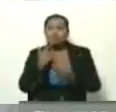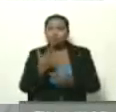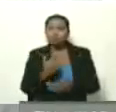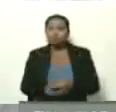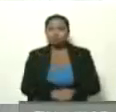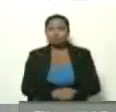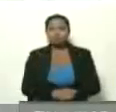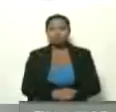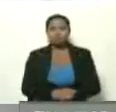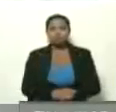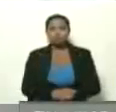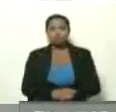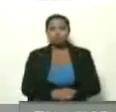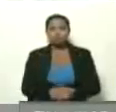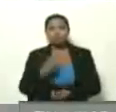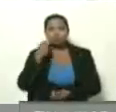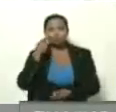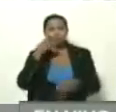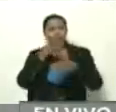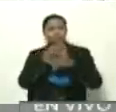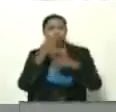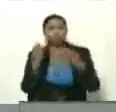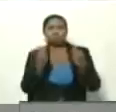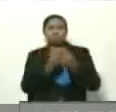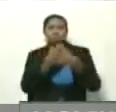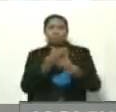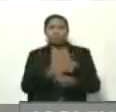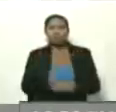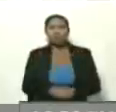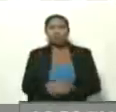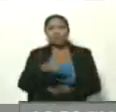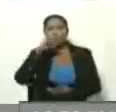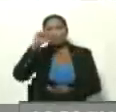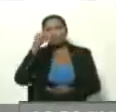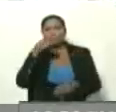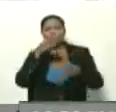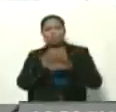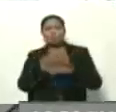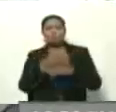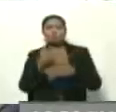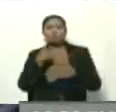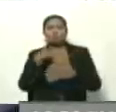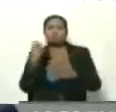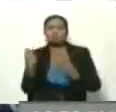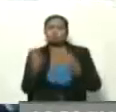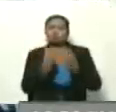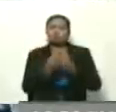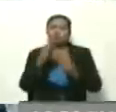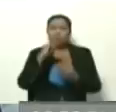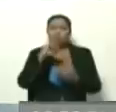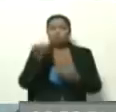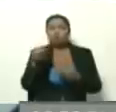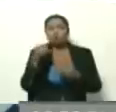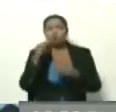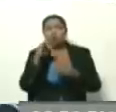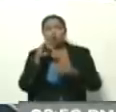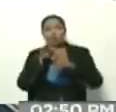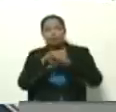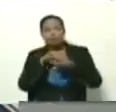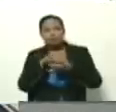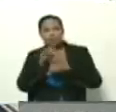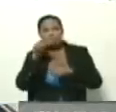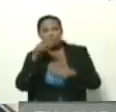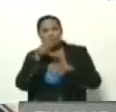que habíamos ido, Nicolás y yo allá, y otros compañeros. Estaba Jorge allá.